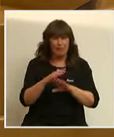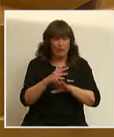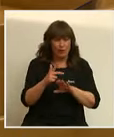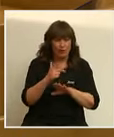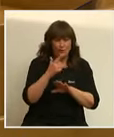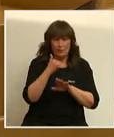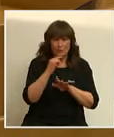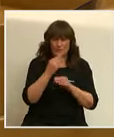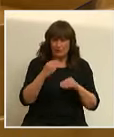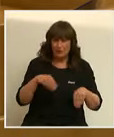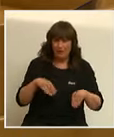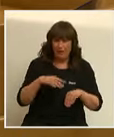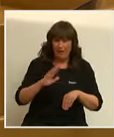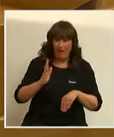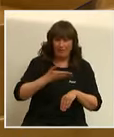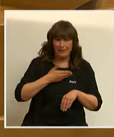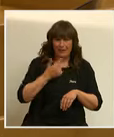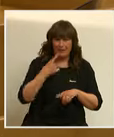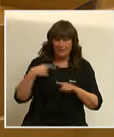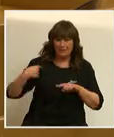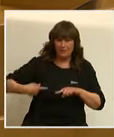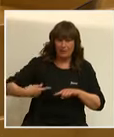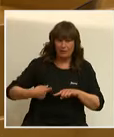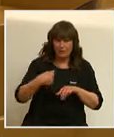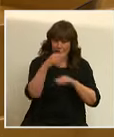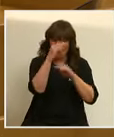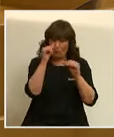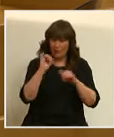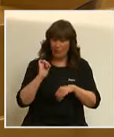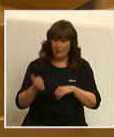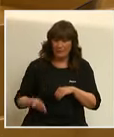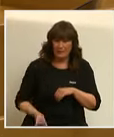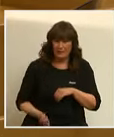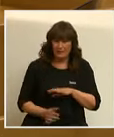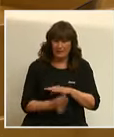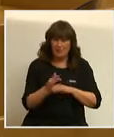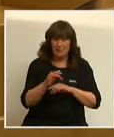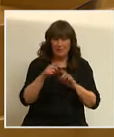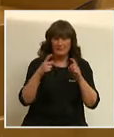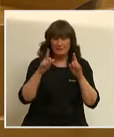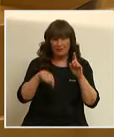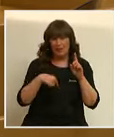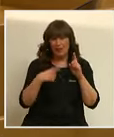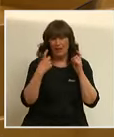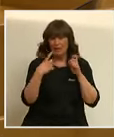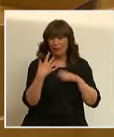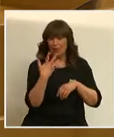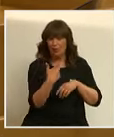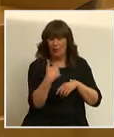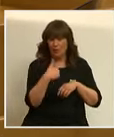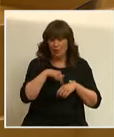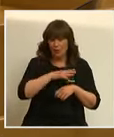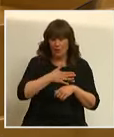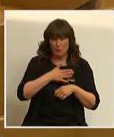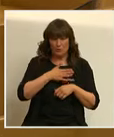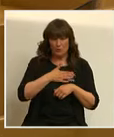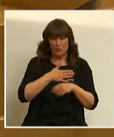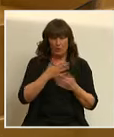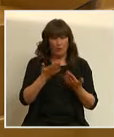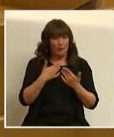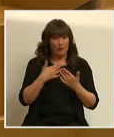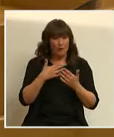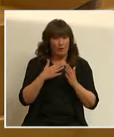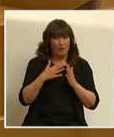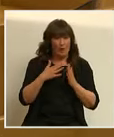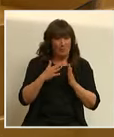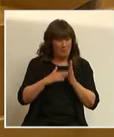ataque a nuestras tradiciones, olvido de nuestra riqueza e intento de arrebatarnos lo que es nuestro. Frente a todo ello, el valenciano ha